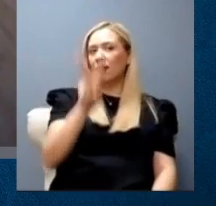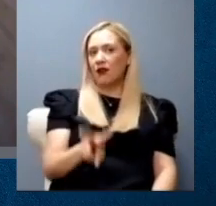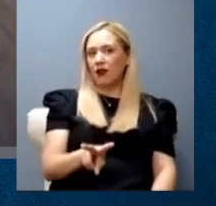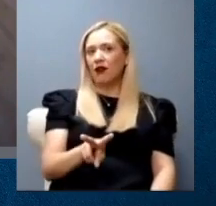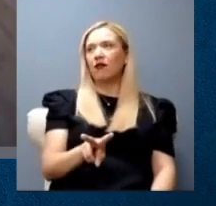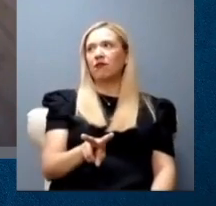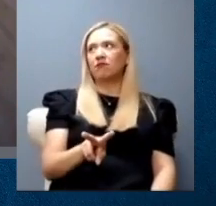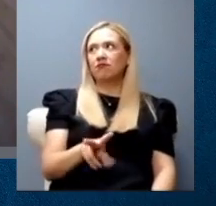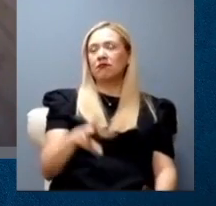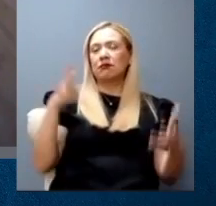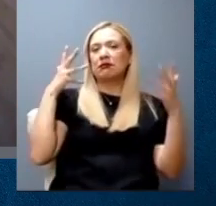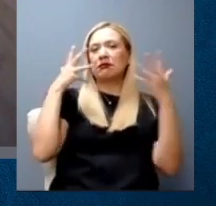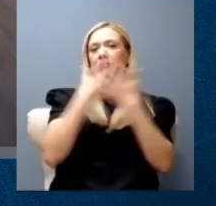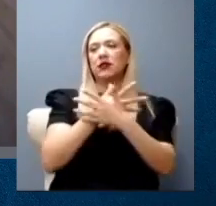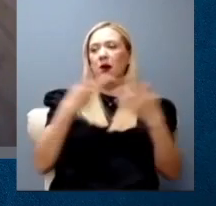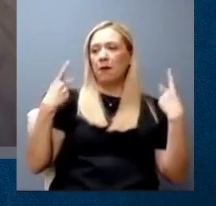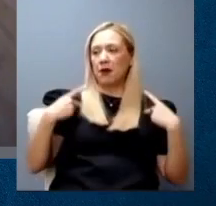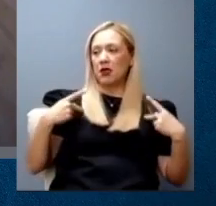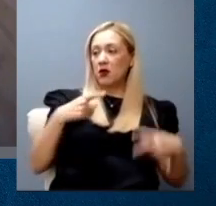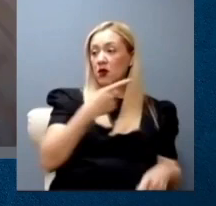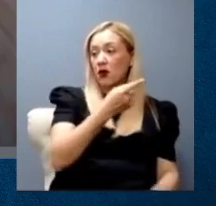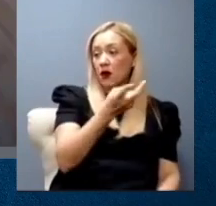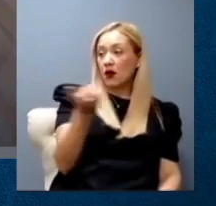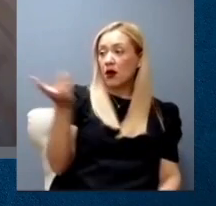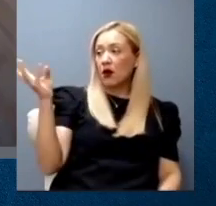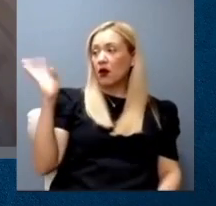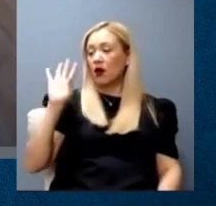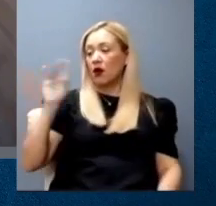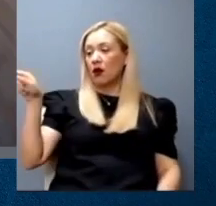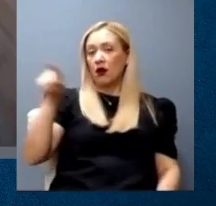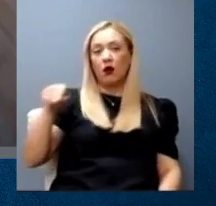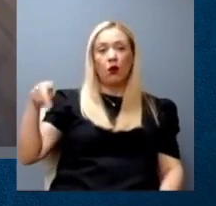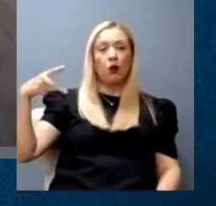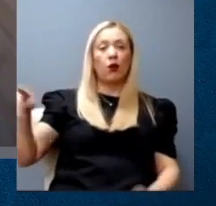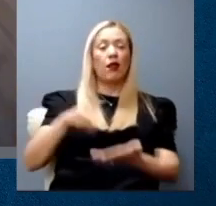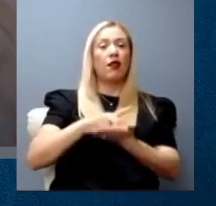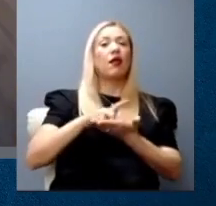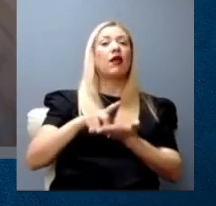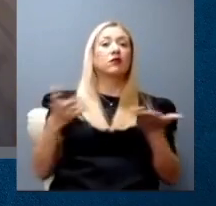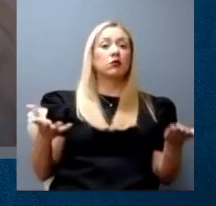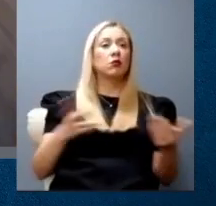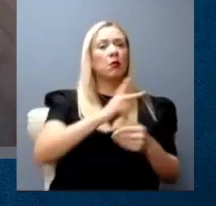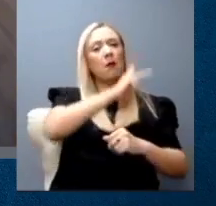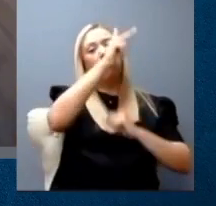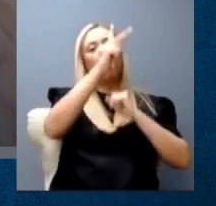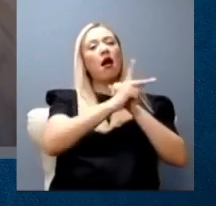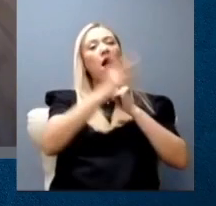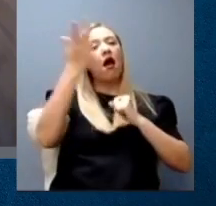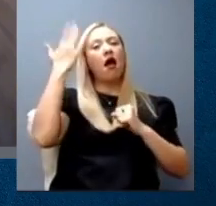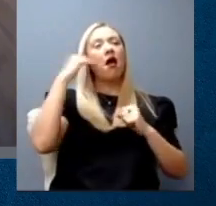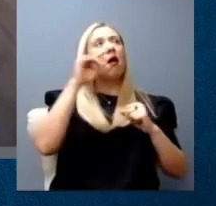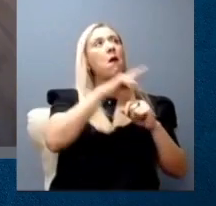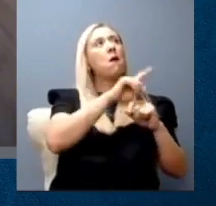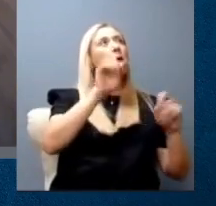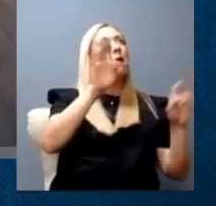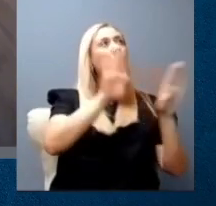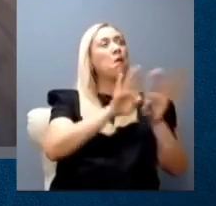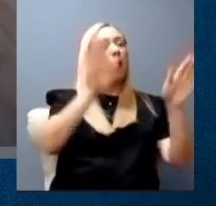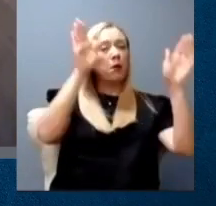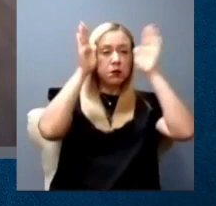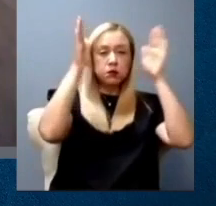a los derechos de las personas, frente a los derechos de los individuos, el Estado era un Estado mínimo, vamos a